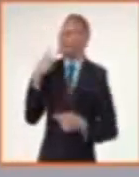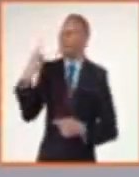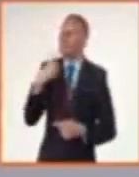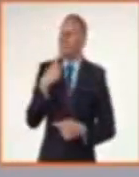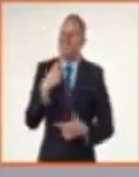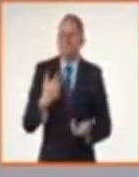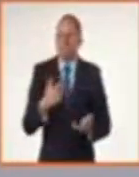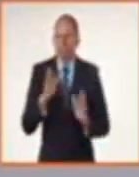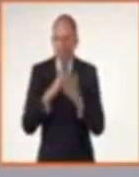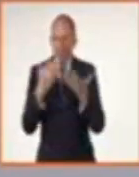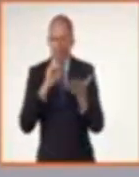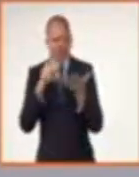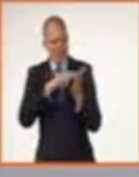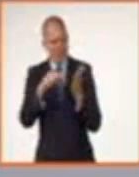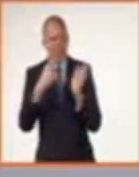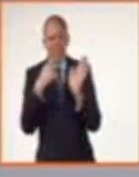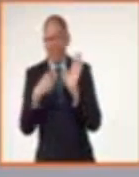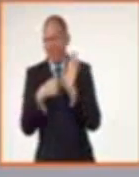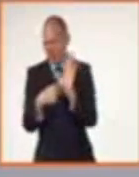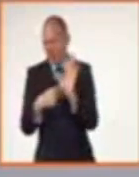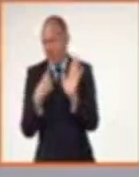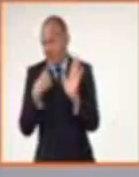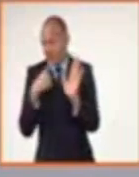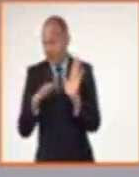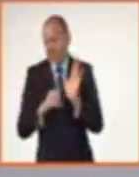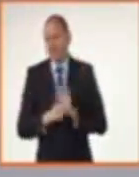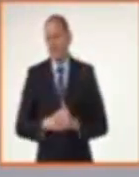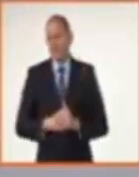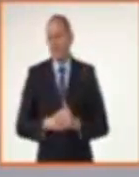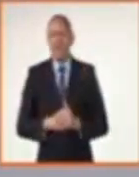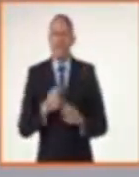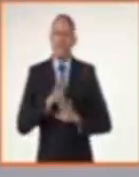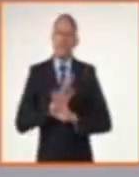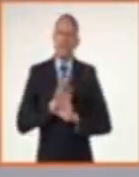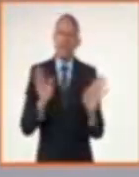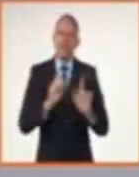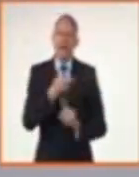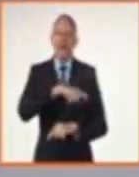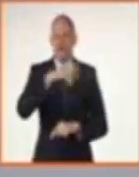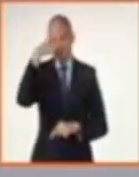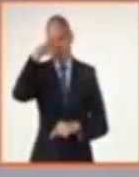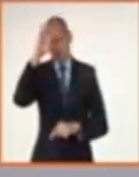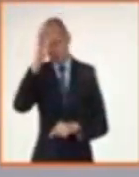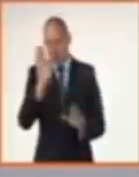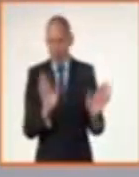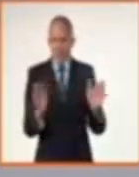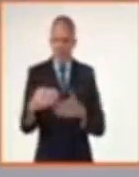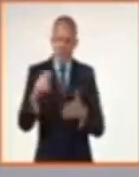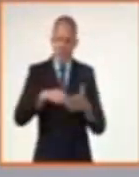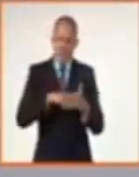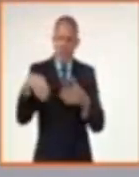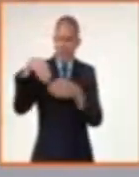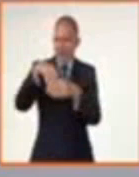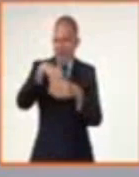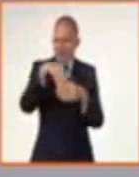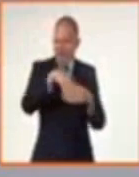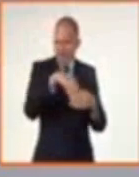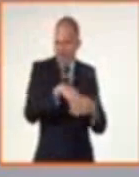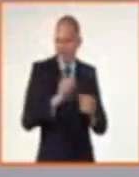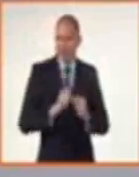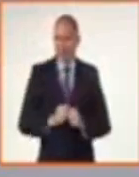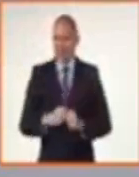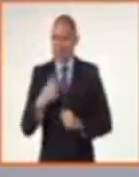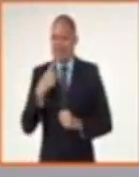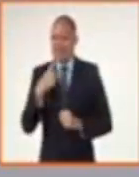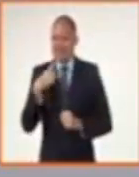los titulares creo que fue Infobae, concluyen las elecciones cubanas tras la mayor abstención en la